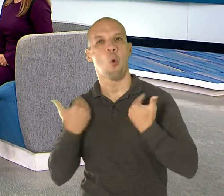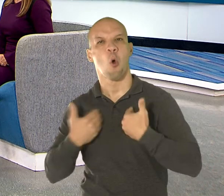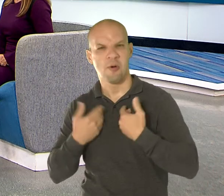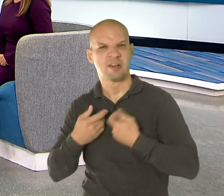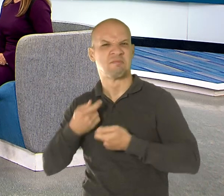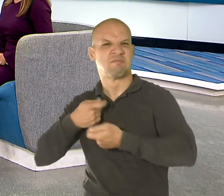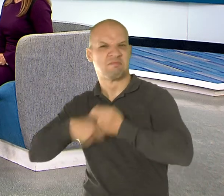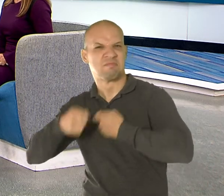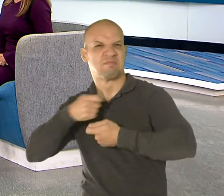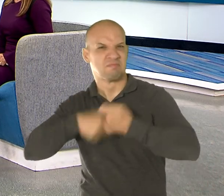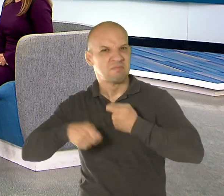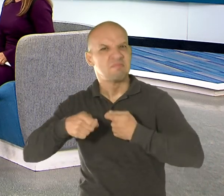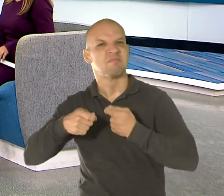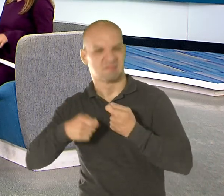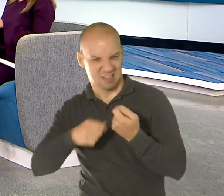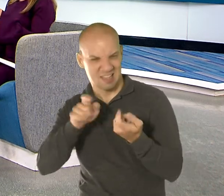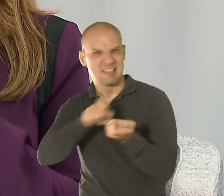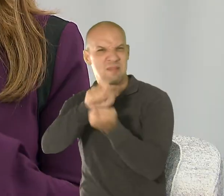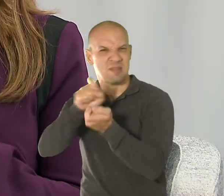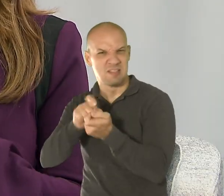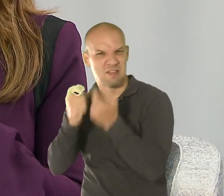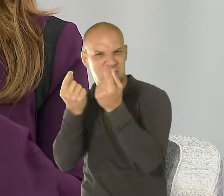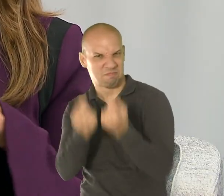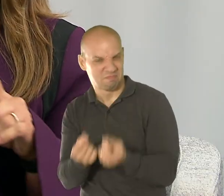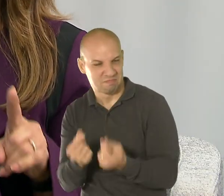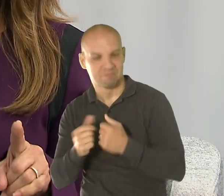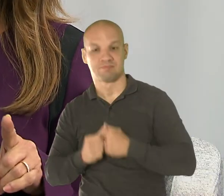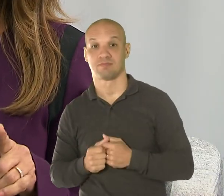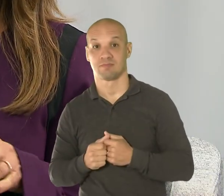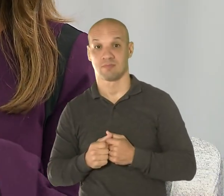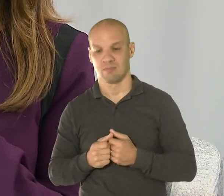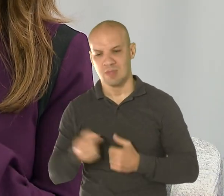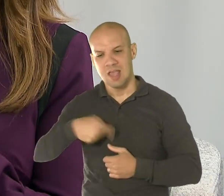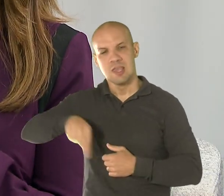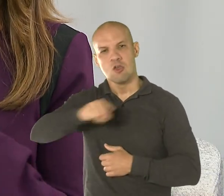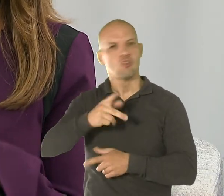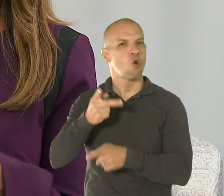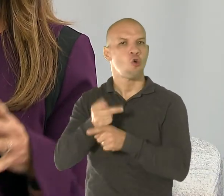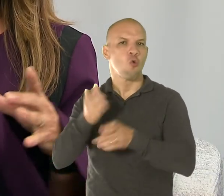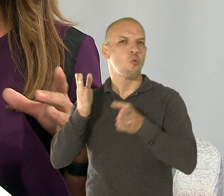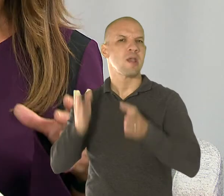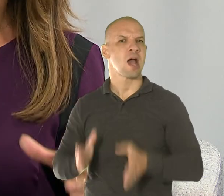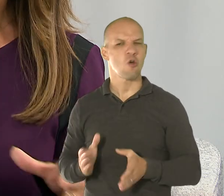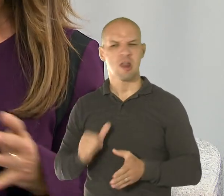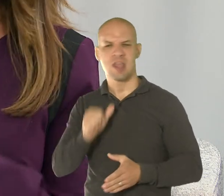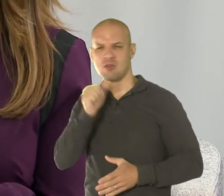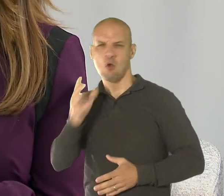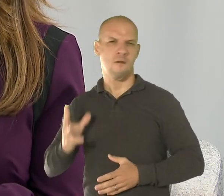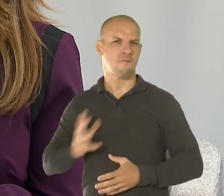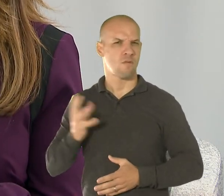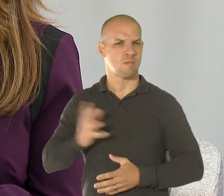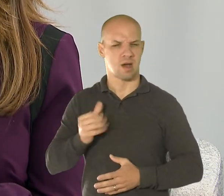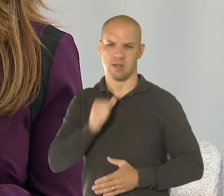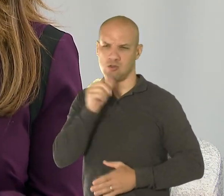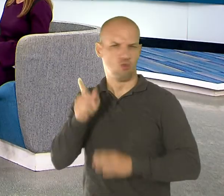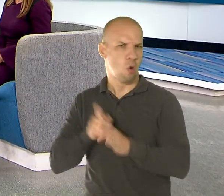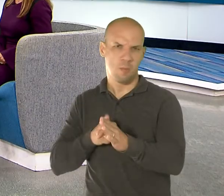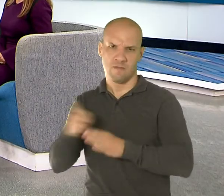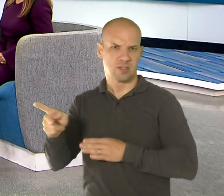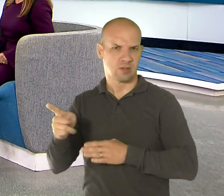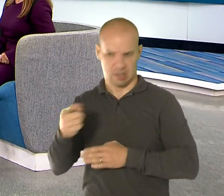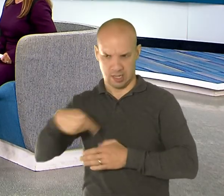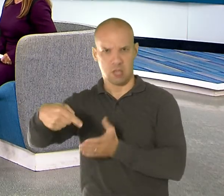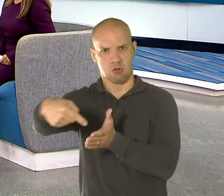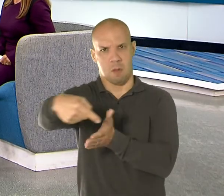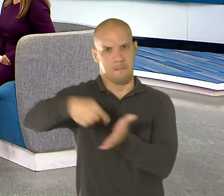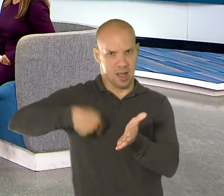relevan y se encargan de tareas específicas. Claro, y estos son cuidadores informales, no estamos hablando de personas profesionales que cobran por estos servicios. Eso es correcto.